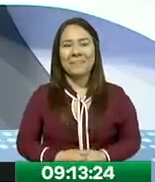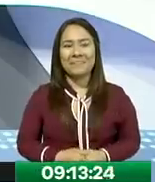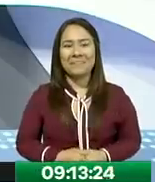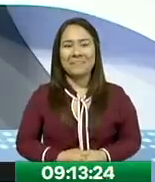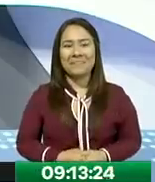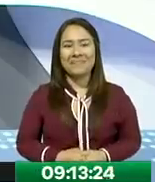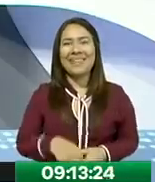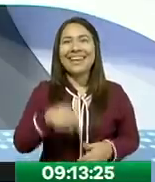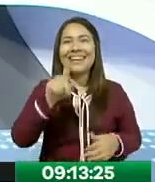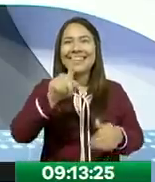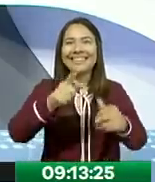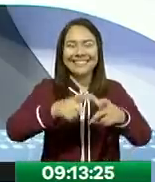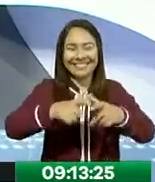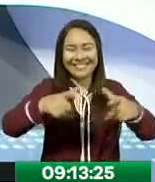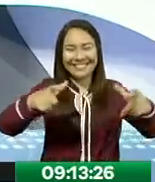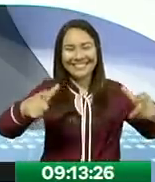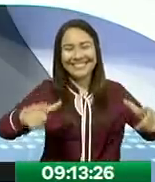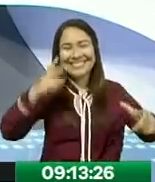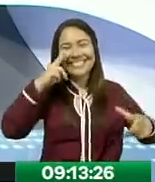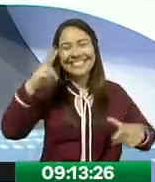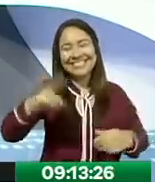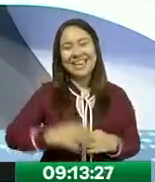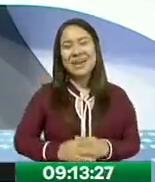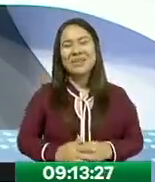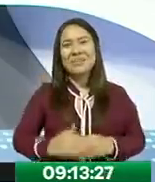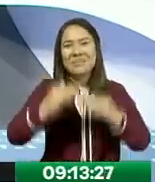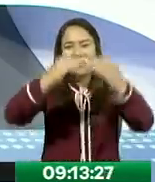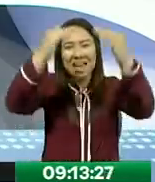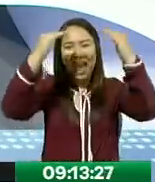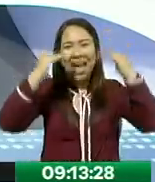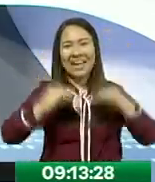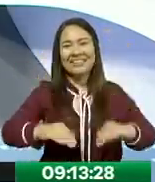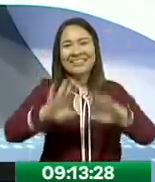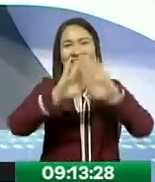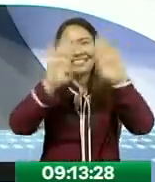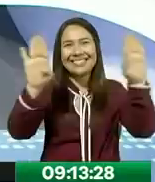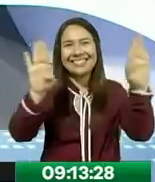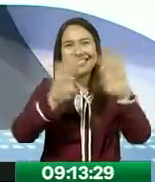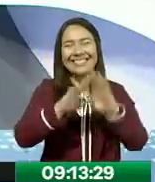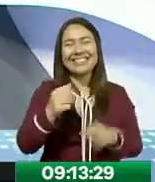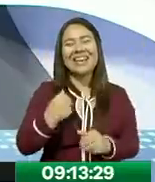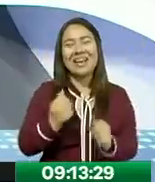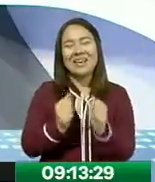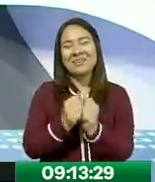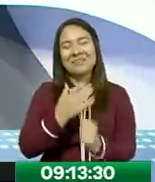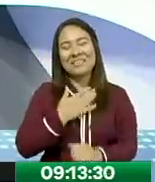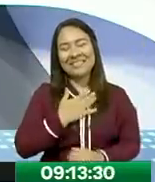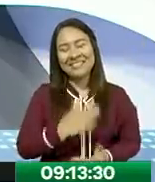Una pierna. Ajá, pero mire, pues mire ahí en la, abajo del monitor quien está haciendo ahí algo conmigo.